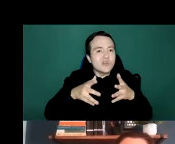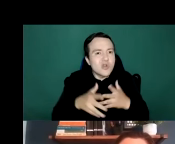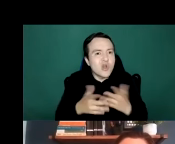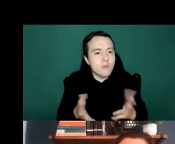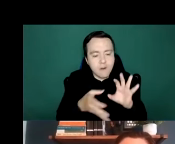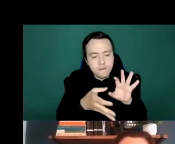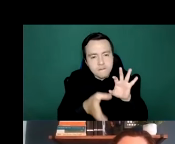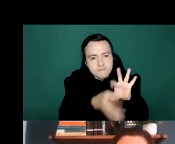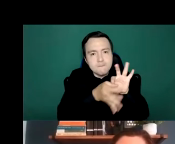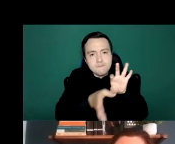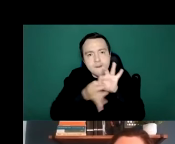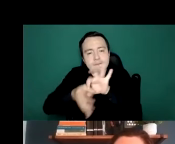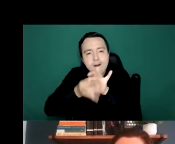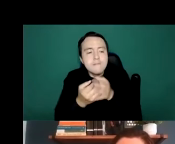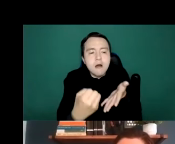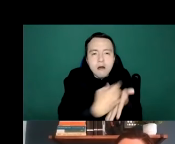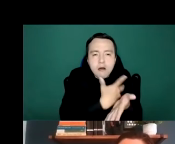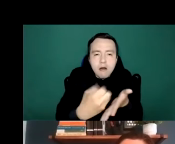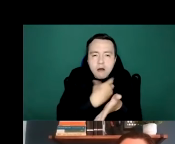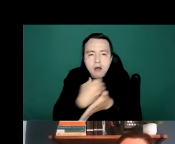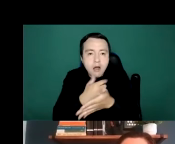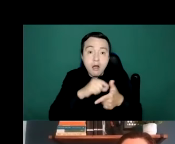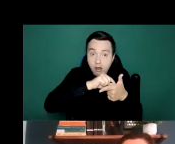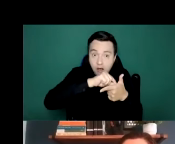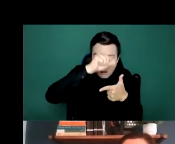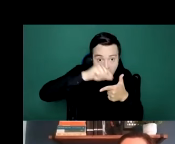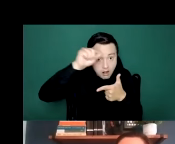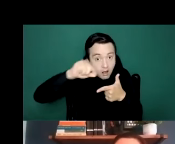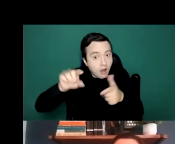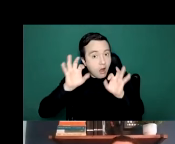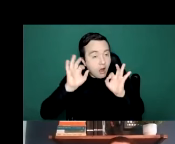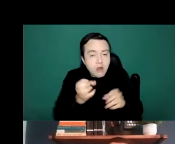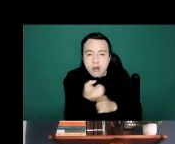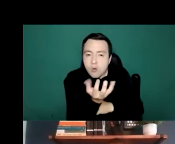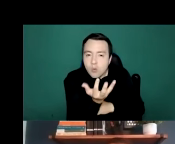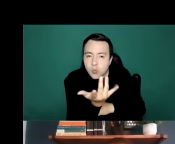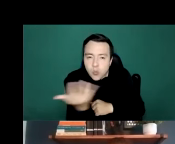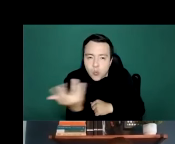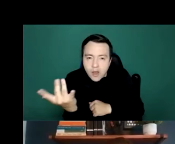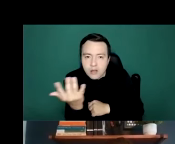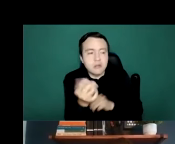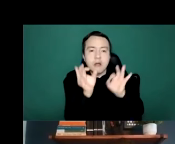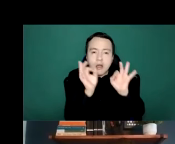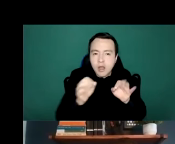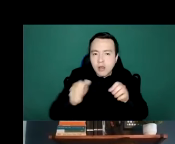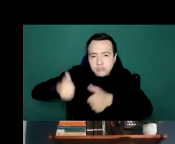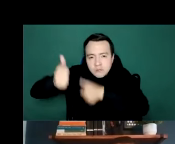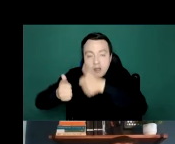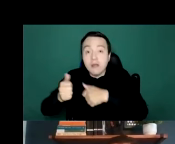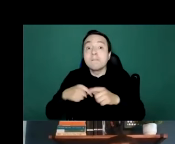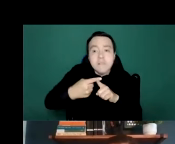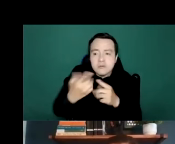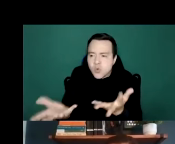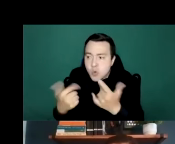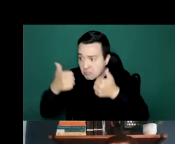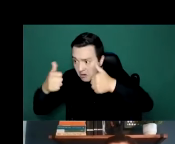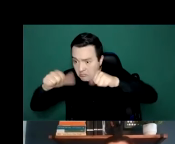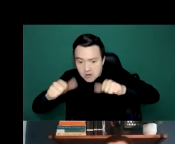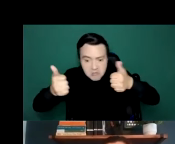datos cuantitativos de encuestas de hogar, datos administrativos y también datos cualitativos. Muy importante los